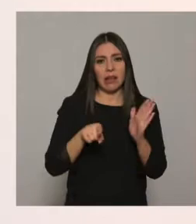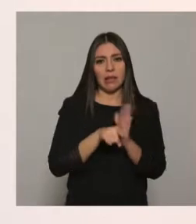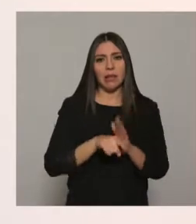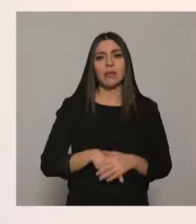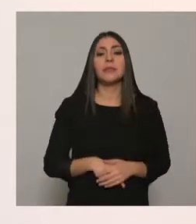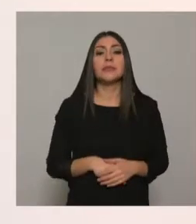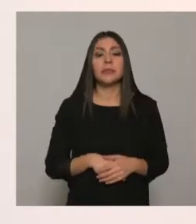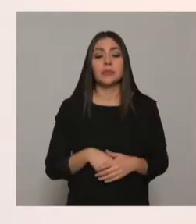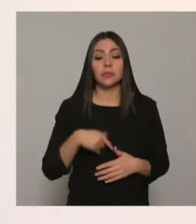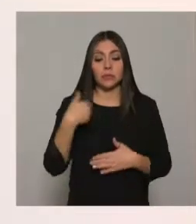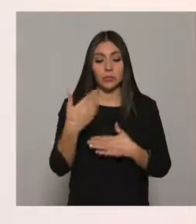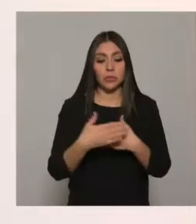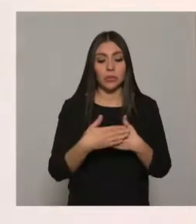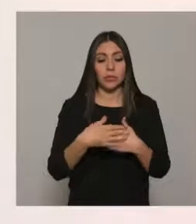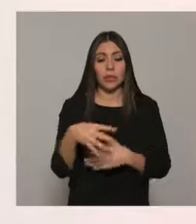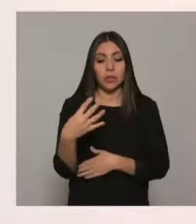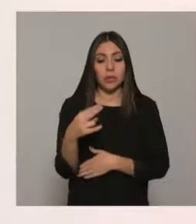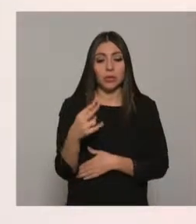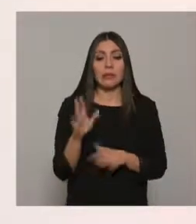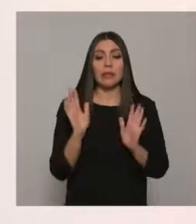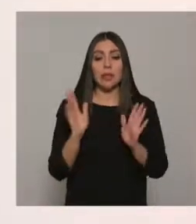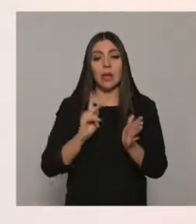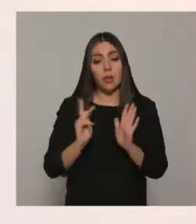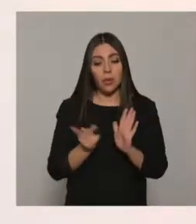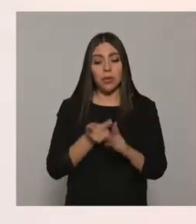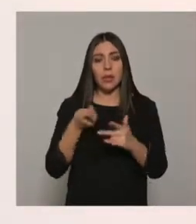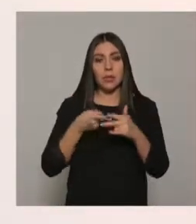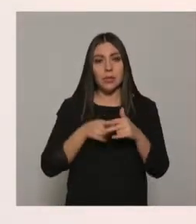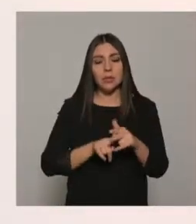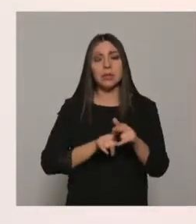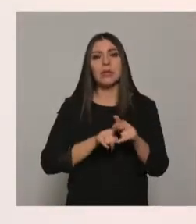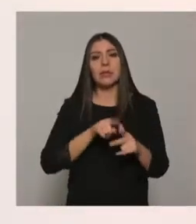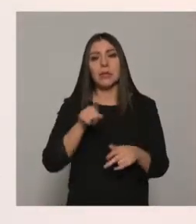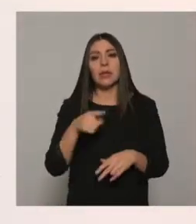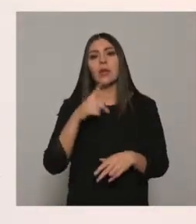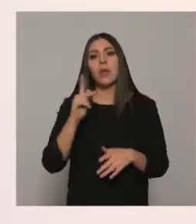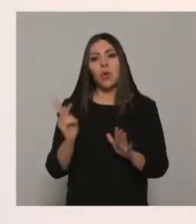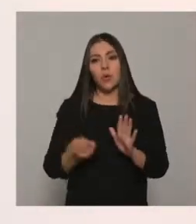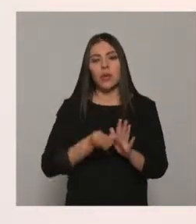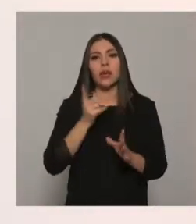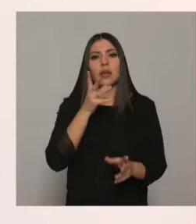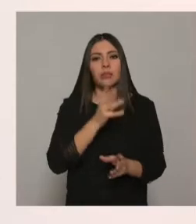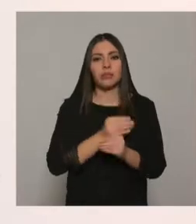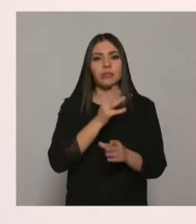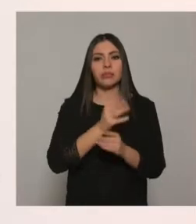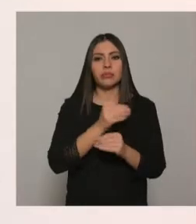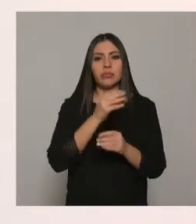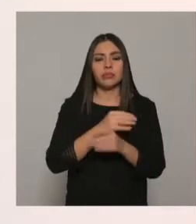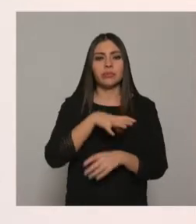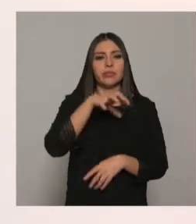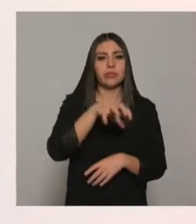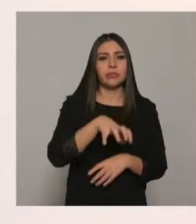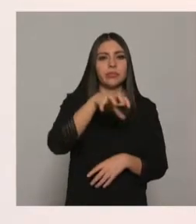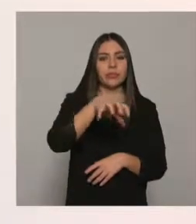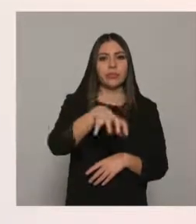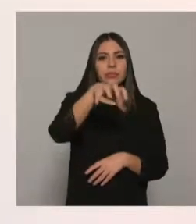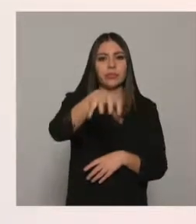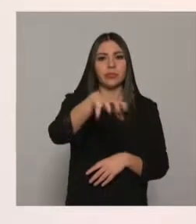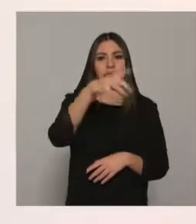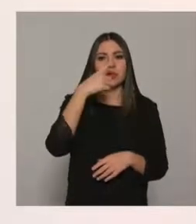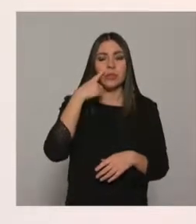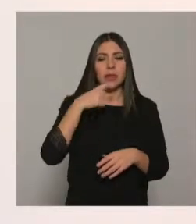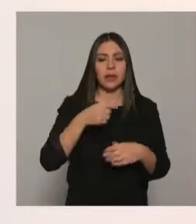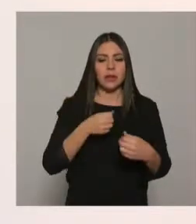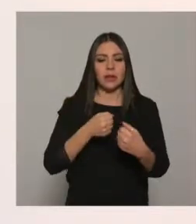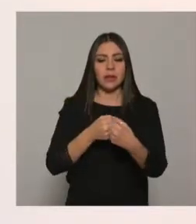que se reinicien las obras, se van a empezar otra vez a ver pues estos trafitambos, estas vallas que delimitarán la zona de obras